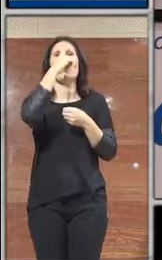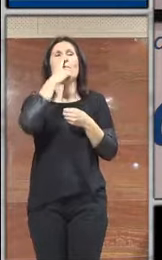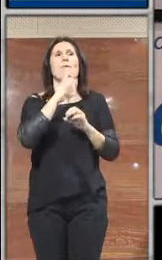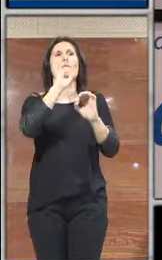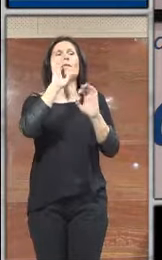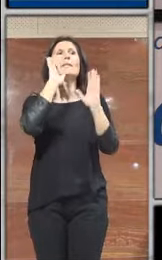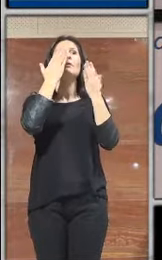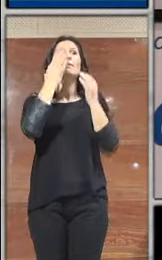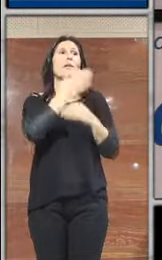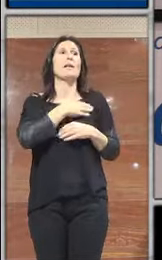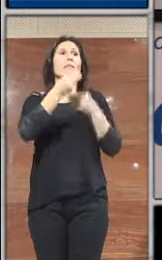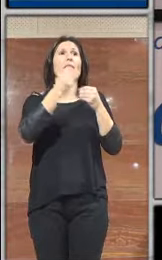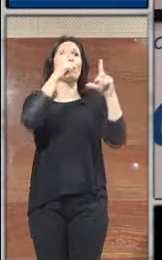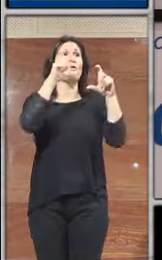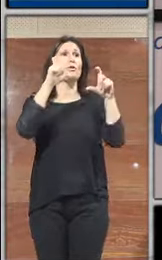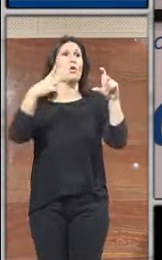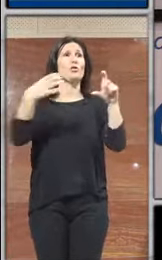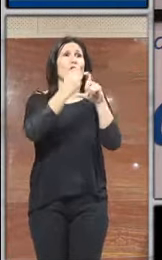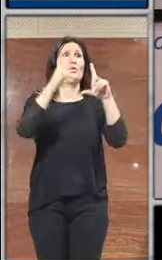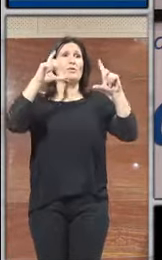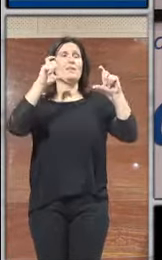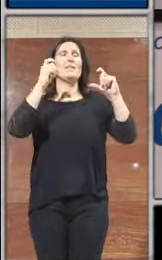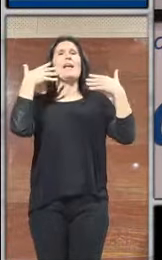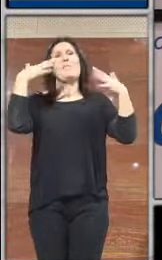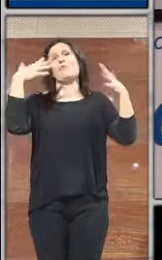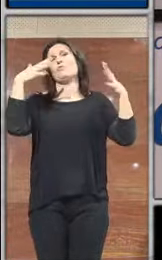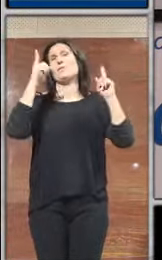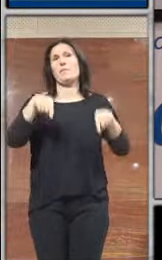foto todos juntos y un fuerte aplauso para todos ¿vale?